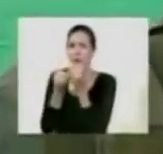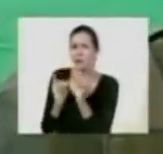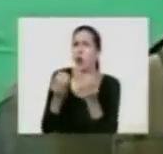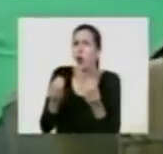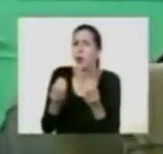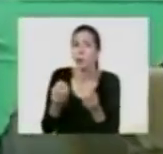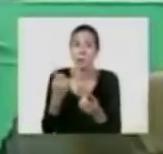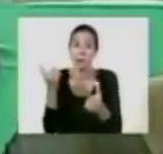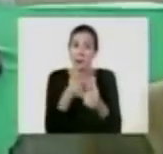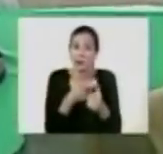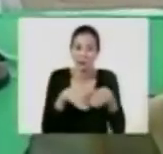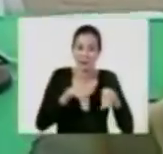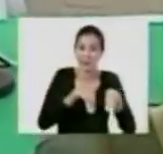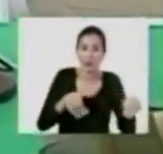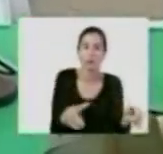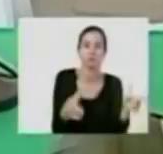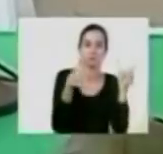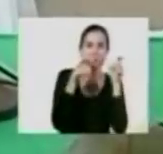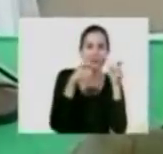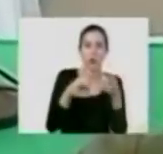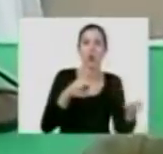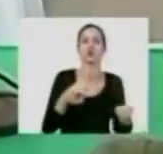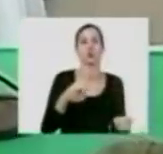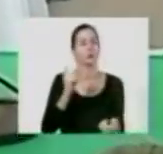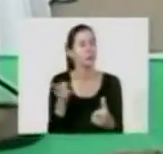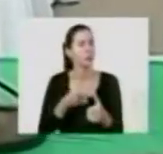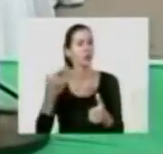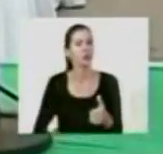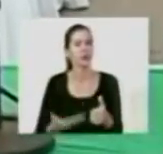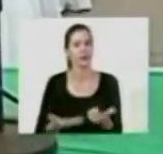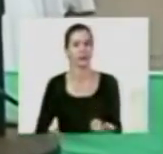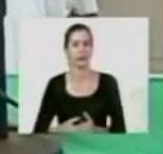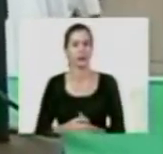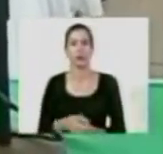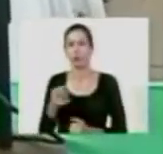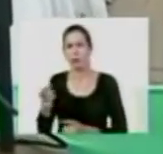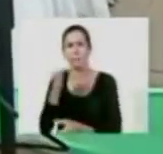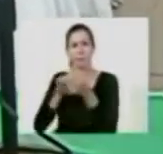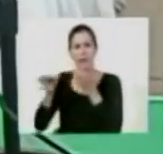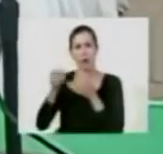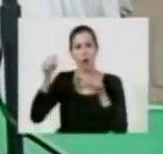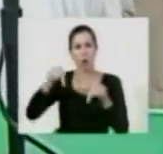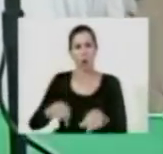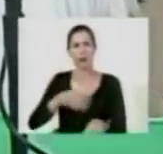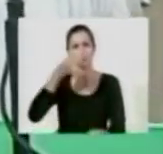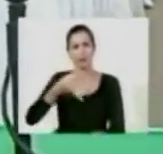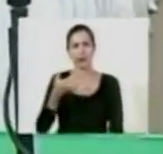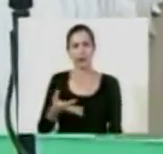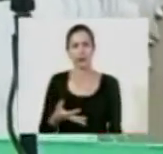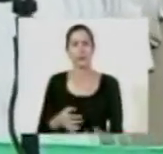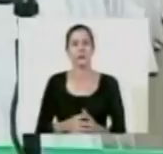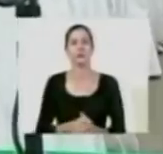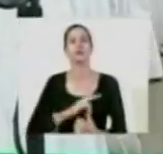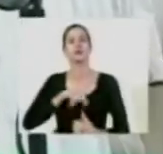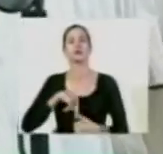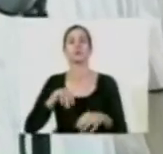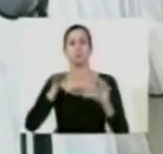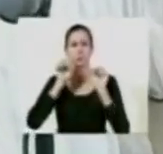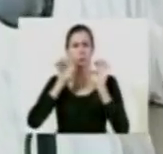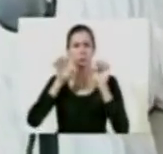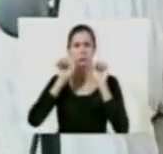del territorio. Y eso es fundamental de los conceptos que usted ha dicho en la mañana de hoy, en la tarde de hoy, y que nosotros hemos venido